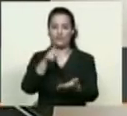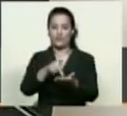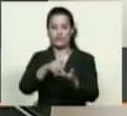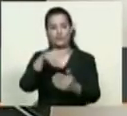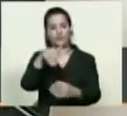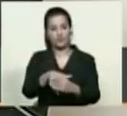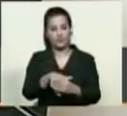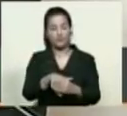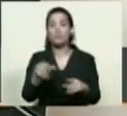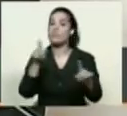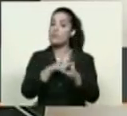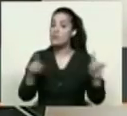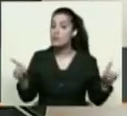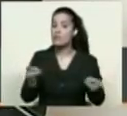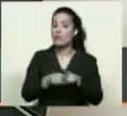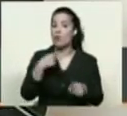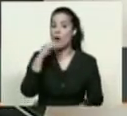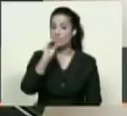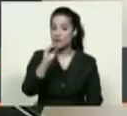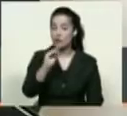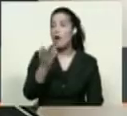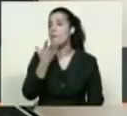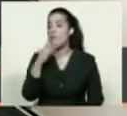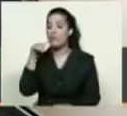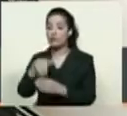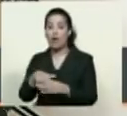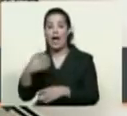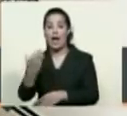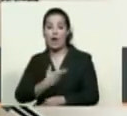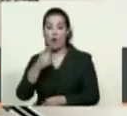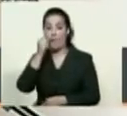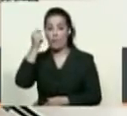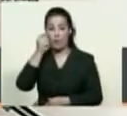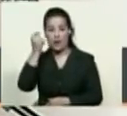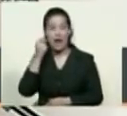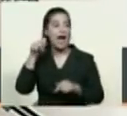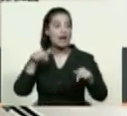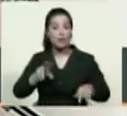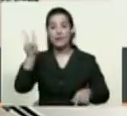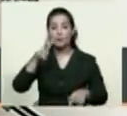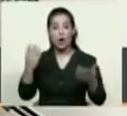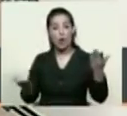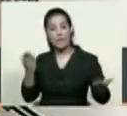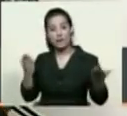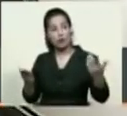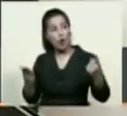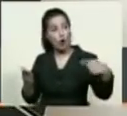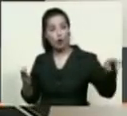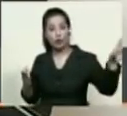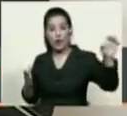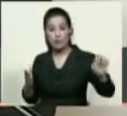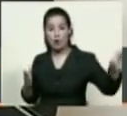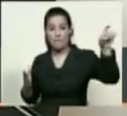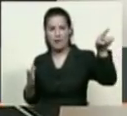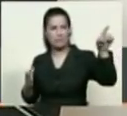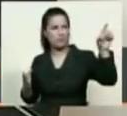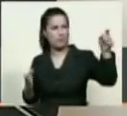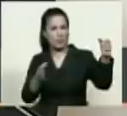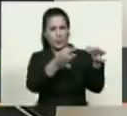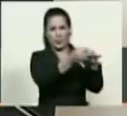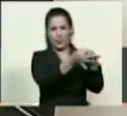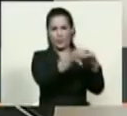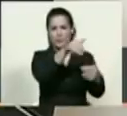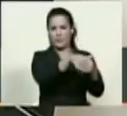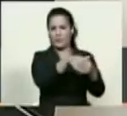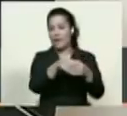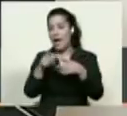algo, aún en elecciones de alcaldes y alcaldesas, en Venezuela vota mucho más gente que para escoger primeros ministros en Europa. Y créalo, va a